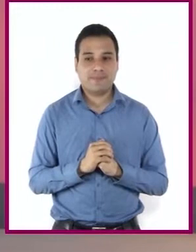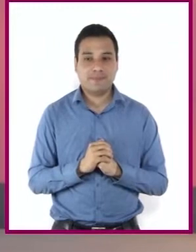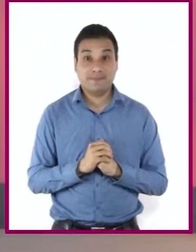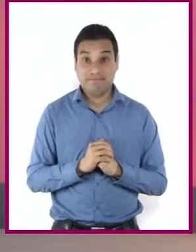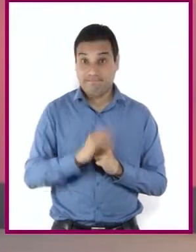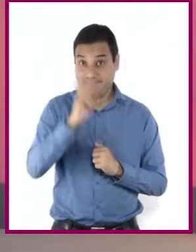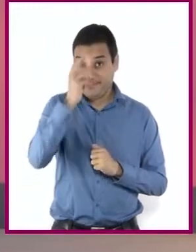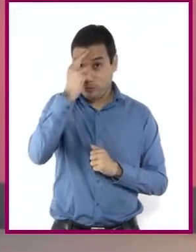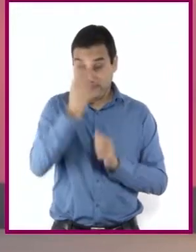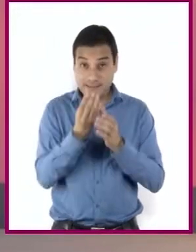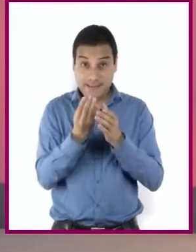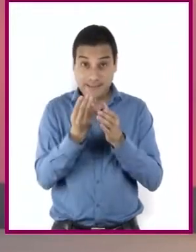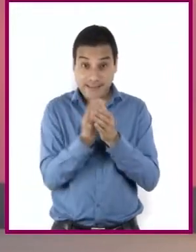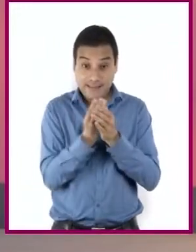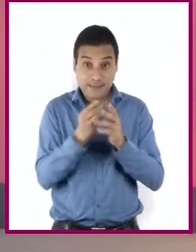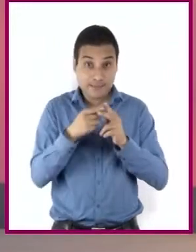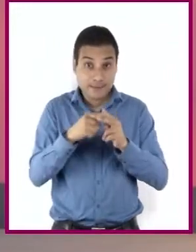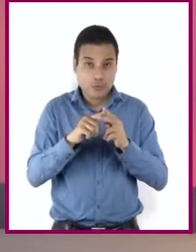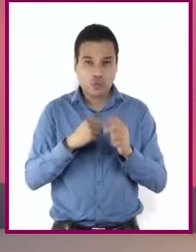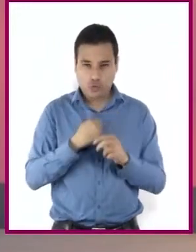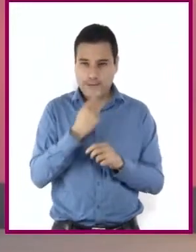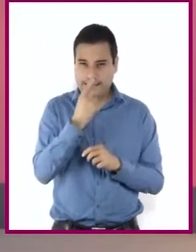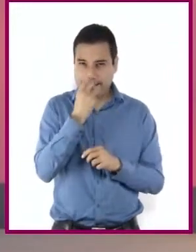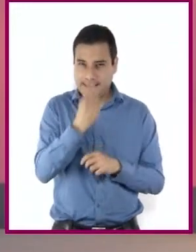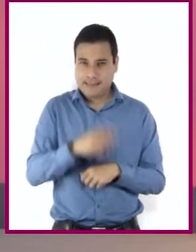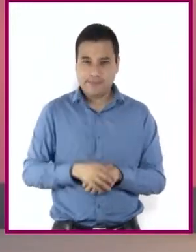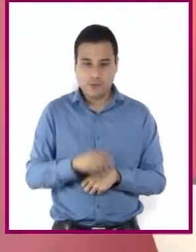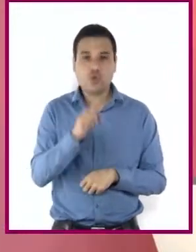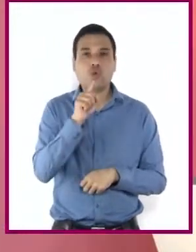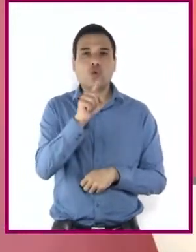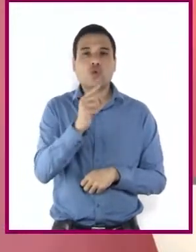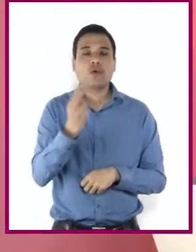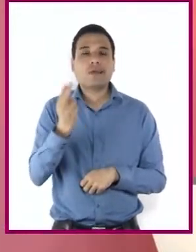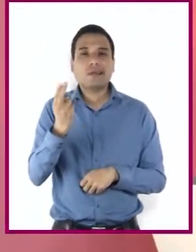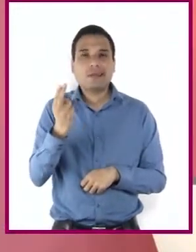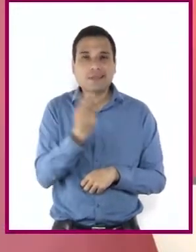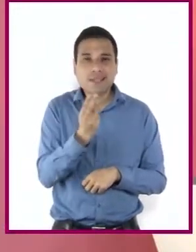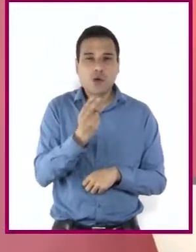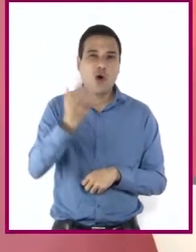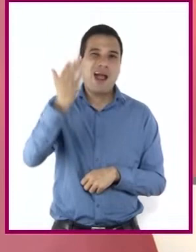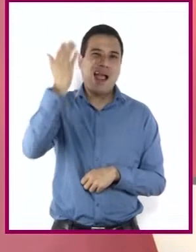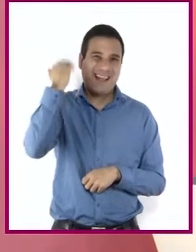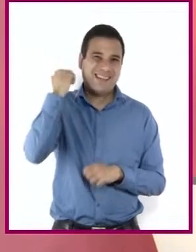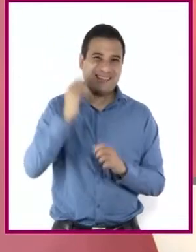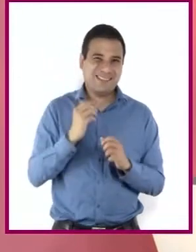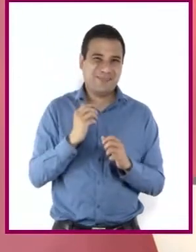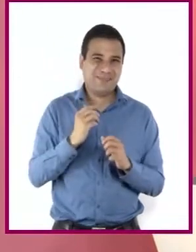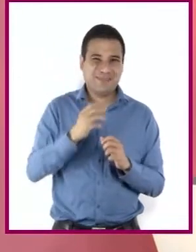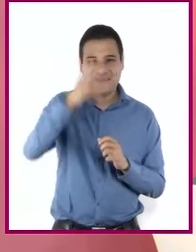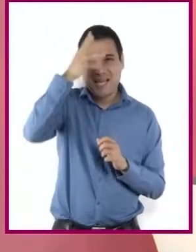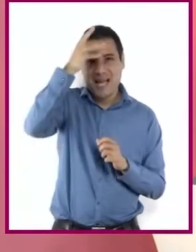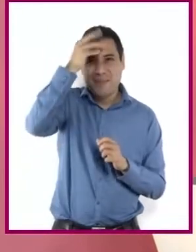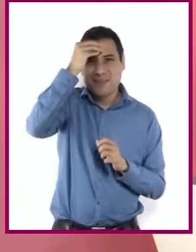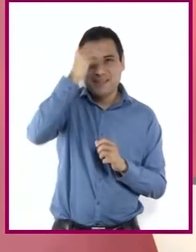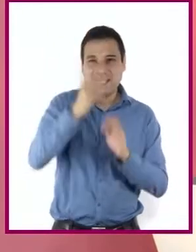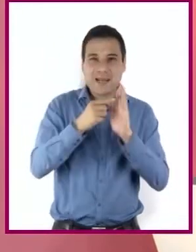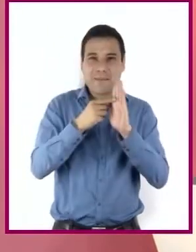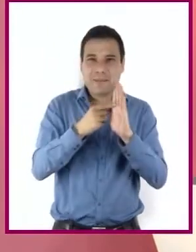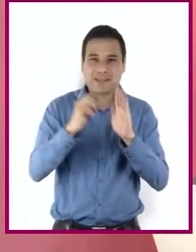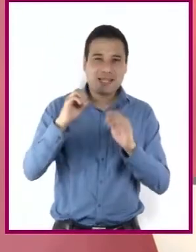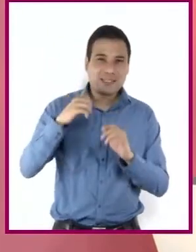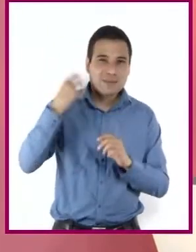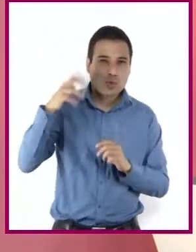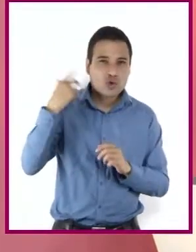la sesión mencionamos que tuvieran a la mano los productos que obtuvieron en el aprendizaje esperado. Presenta una